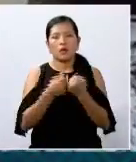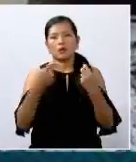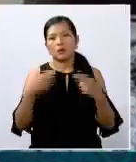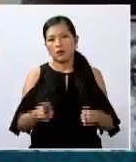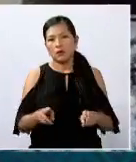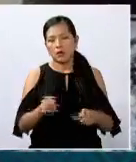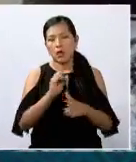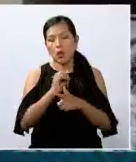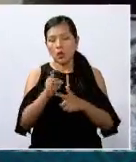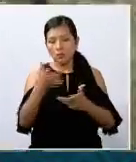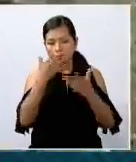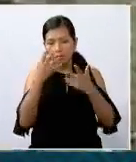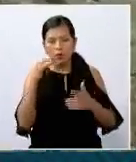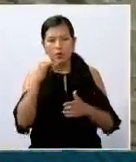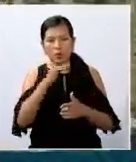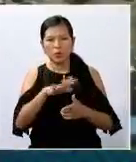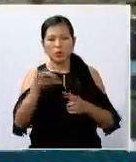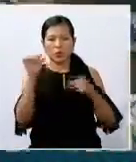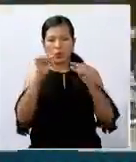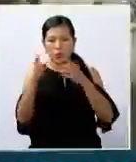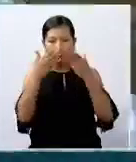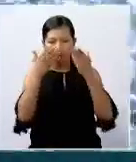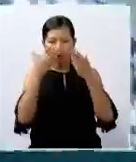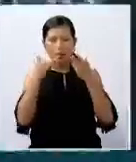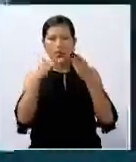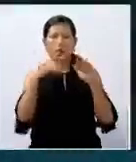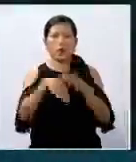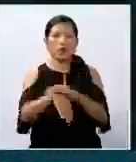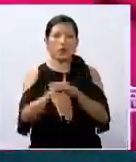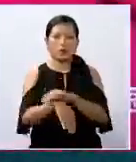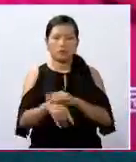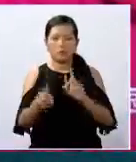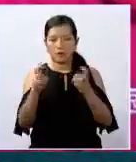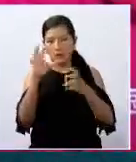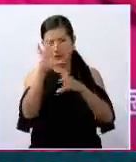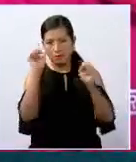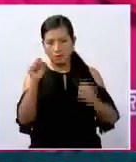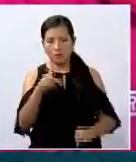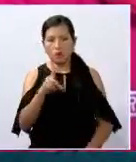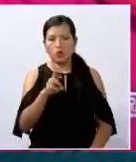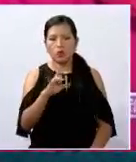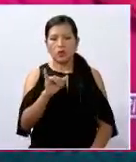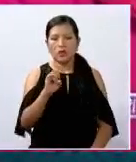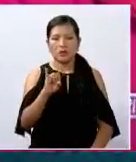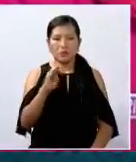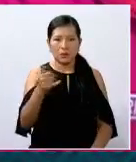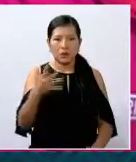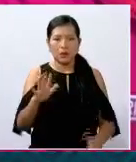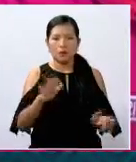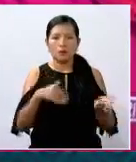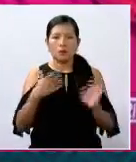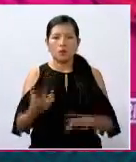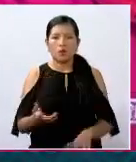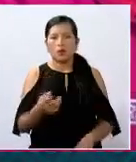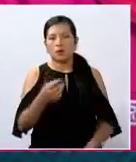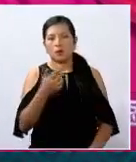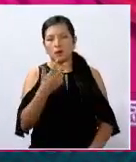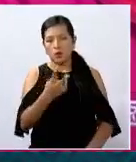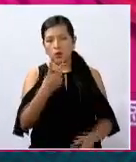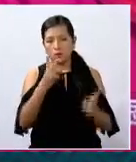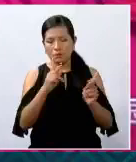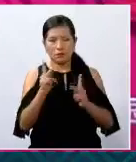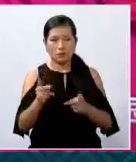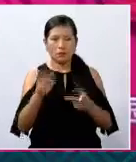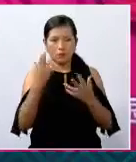la intoxicación por gases. En la mina Purísima ha habido el fallecimiento de 2 personas que se encontraban trabajando